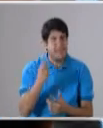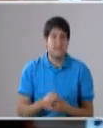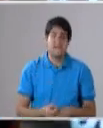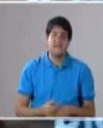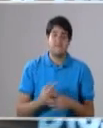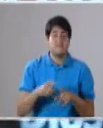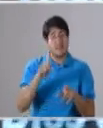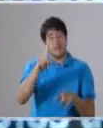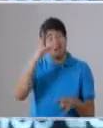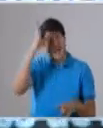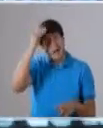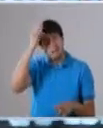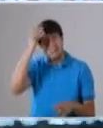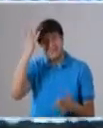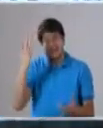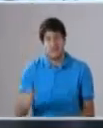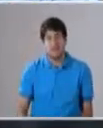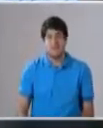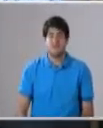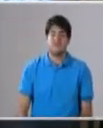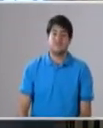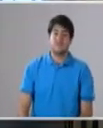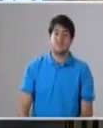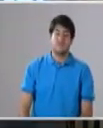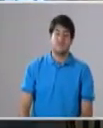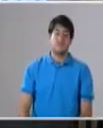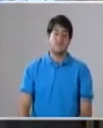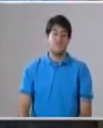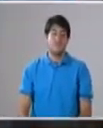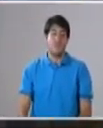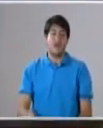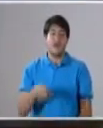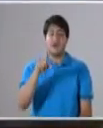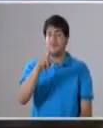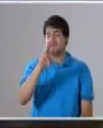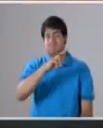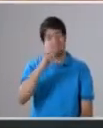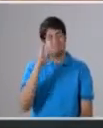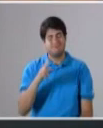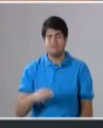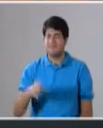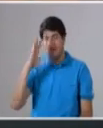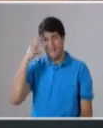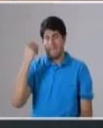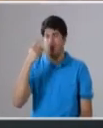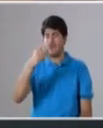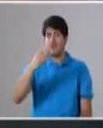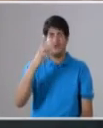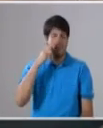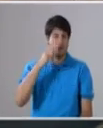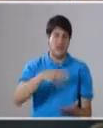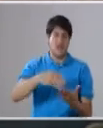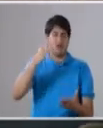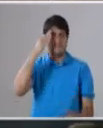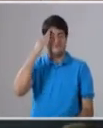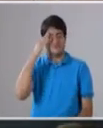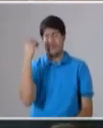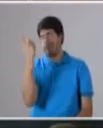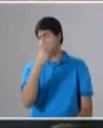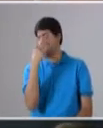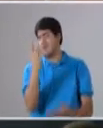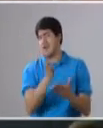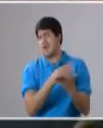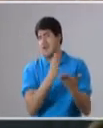Bueno, una lección aprendida. A usted nunca le pasa porque usted se sabe la Biblia de memoria por la gracia de